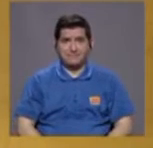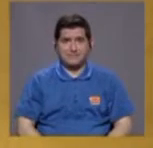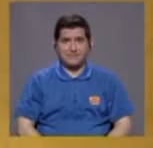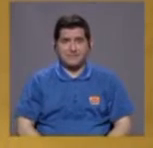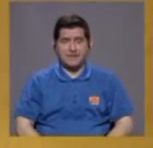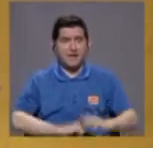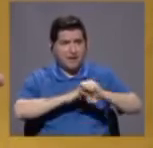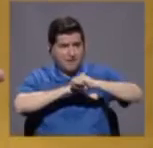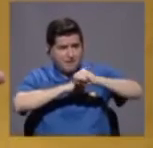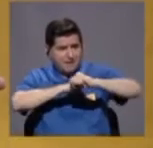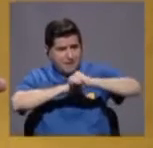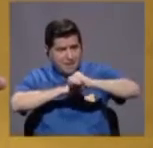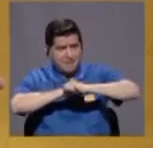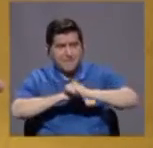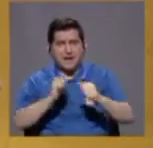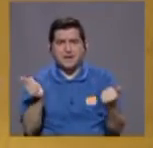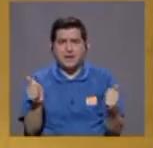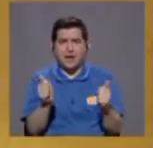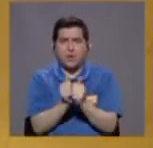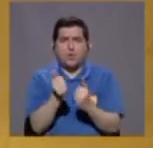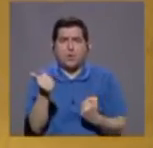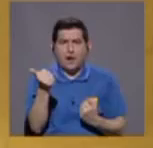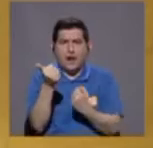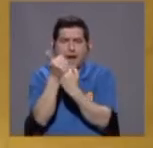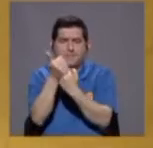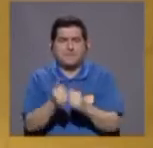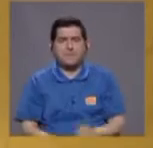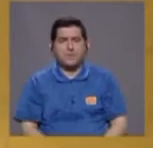en la campaña con el apoyo de la Rockefeller